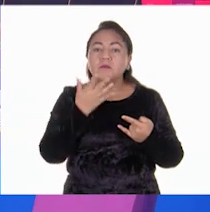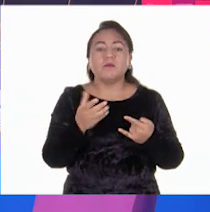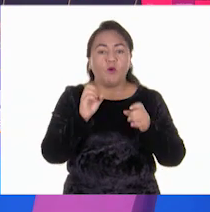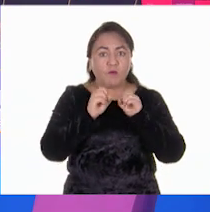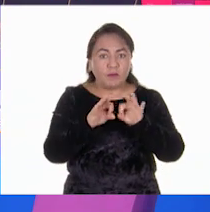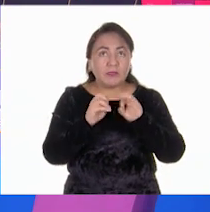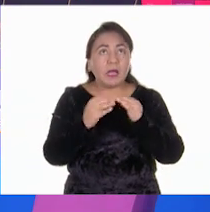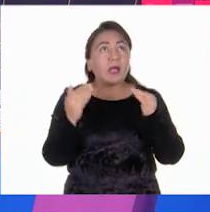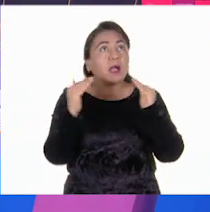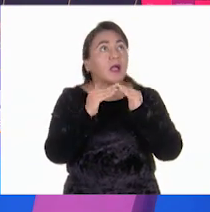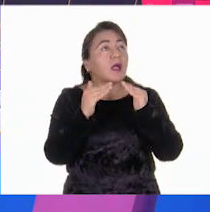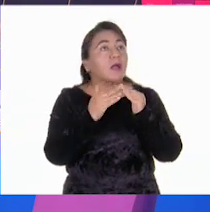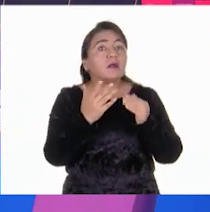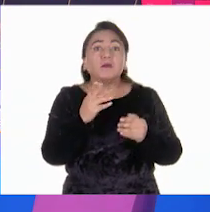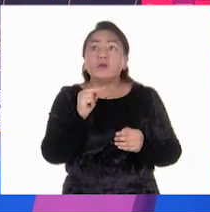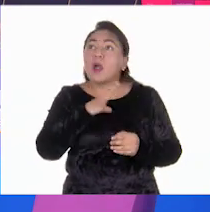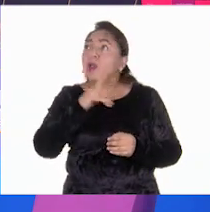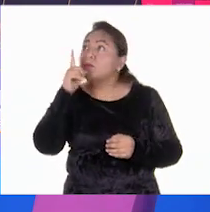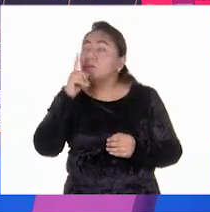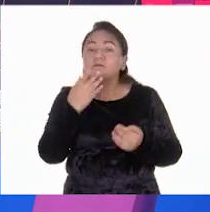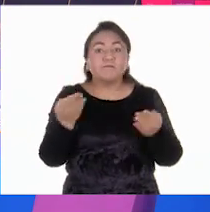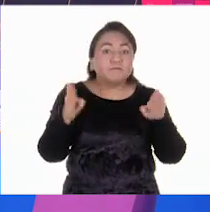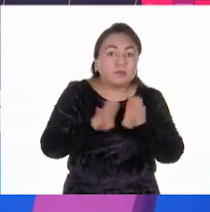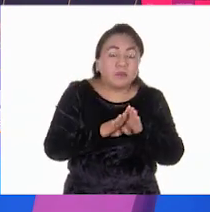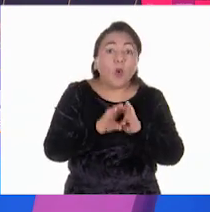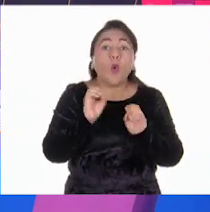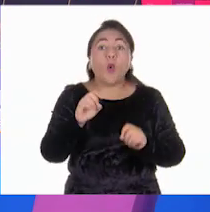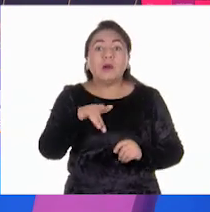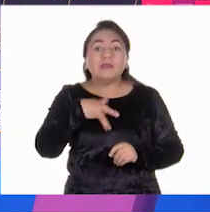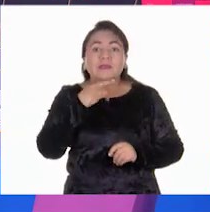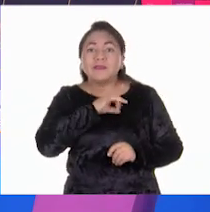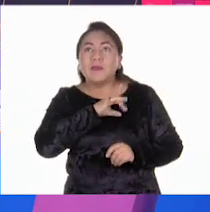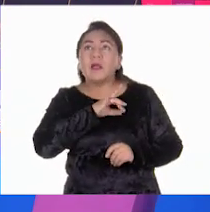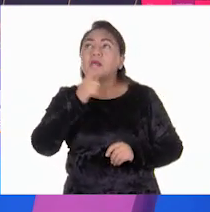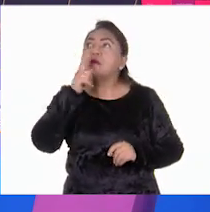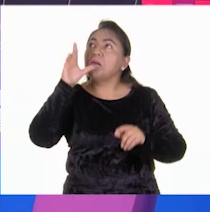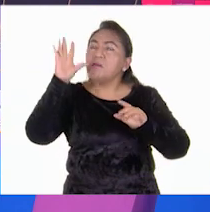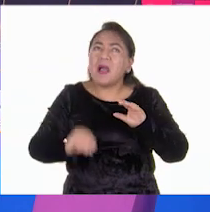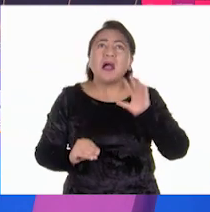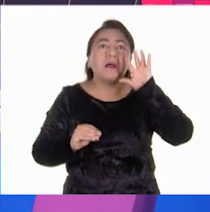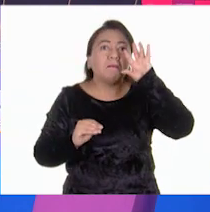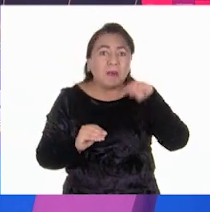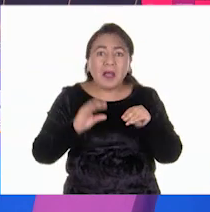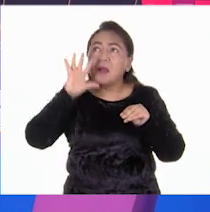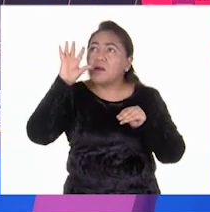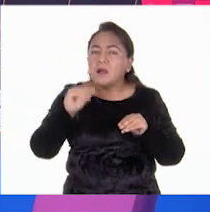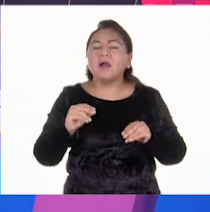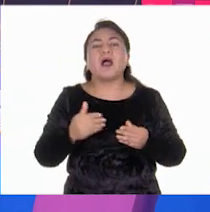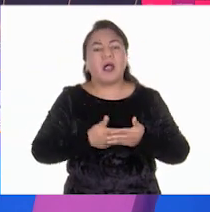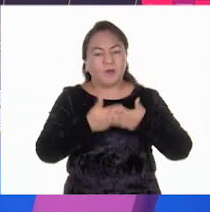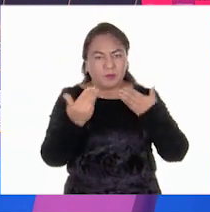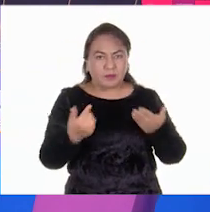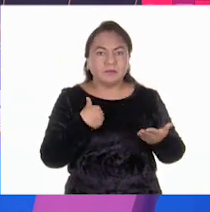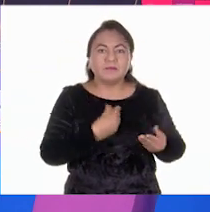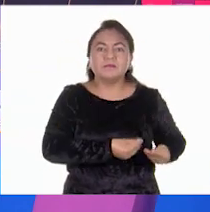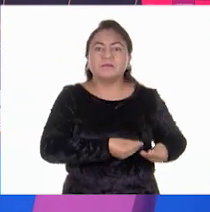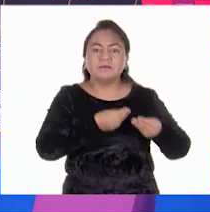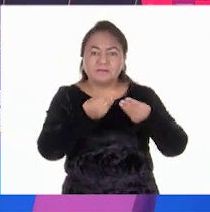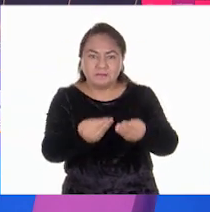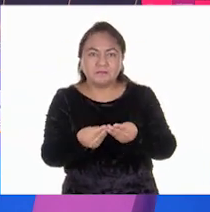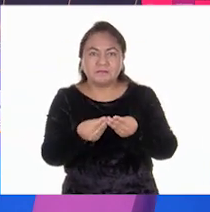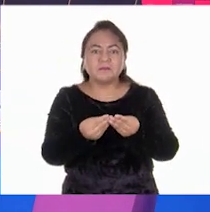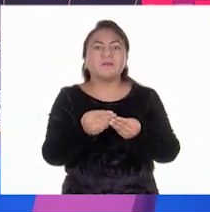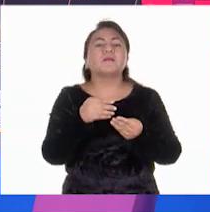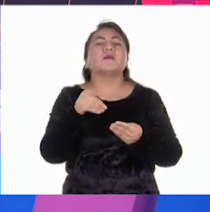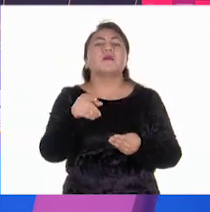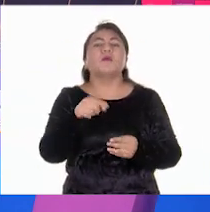debe cerrar porque se queda sin servicio? ¿Tiene miedo que siga habiendo apagones? Hoy le traemos hasta la puerta de su